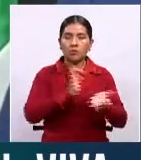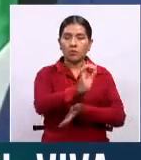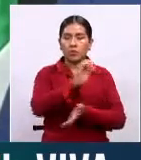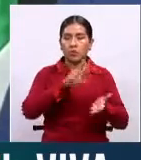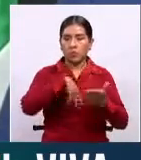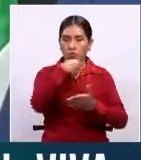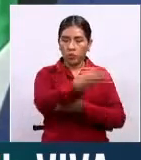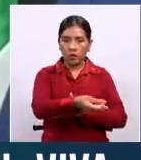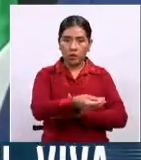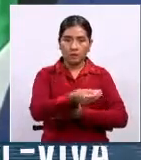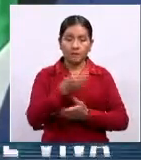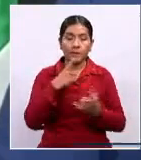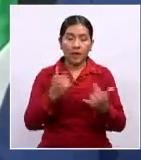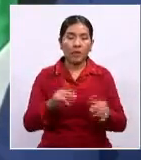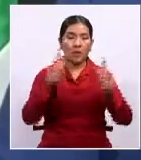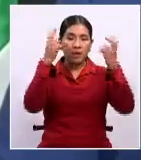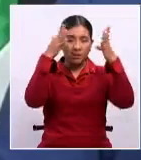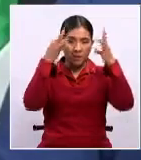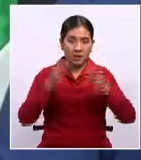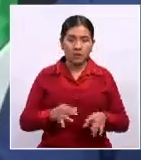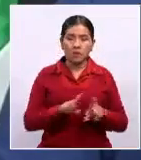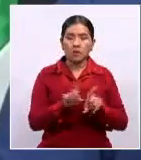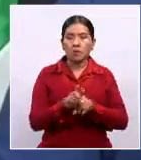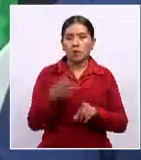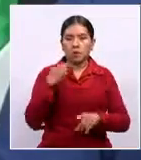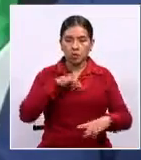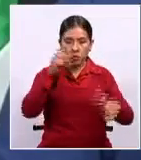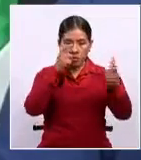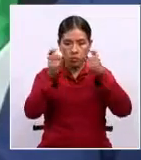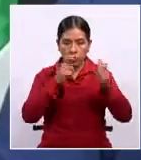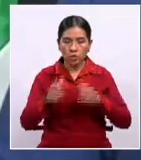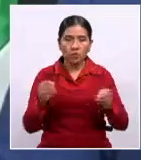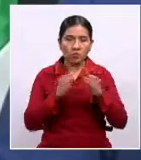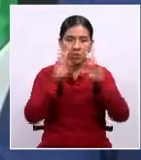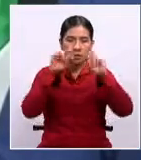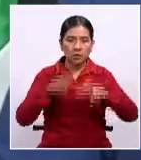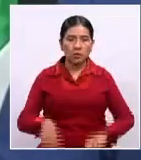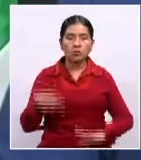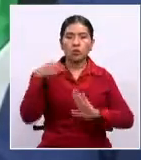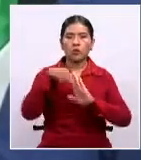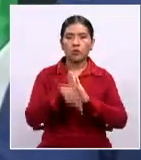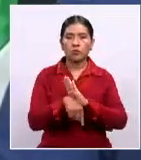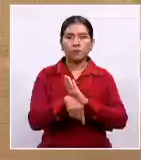Esta decisión también va a ser sujeta de un control y fiscalización.